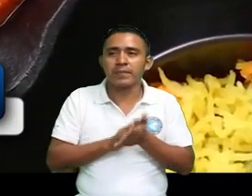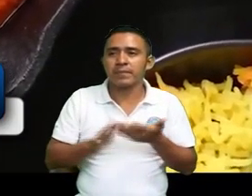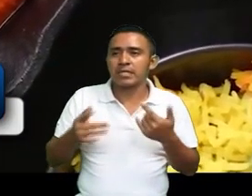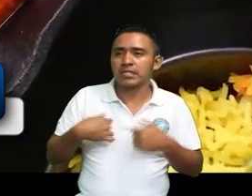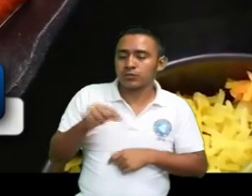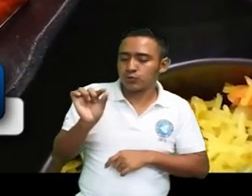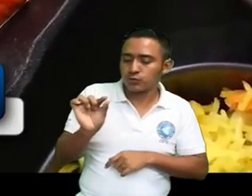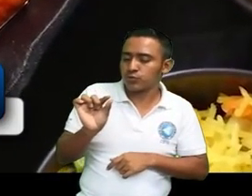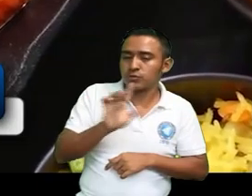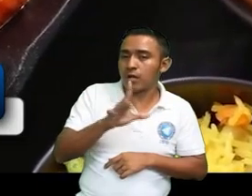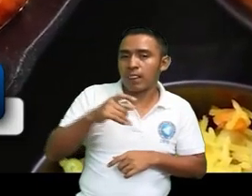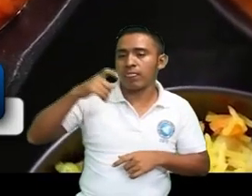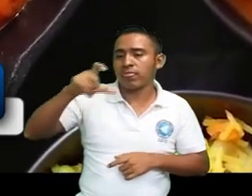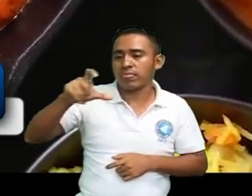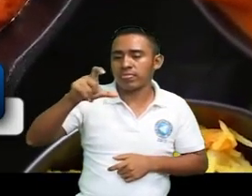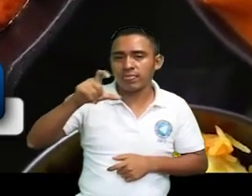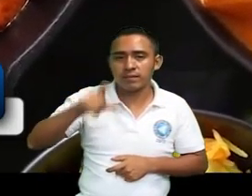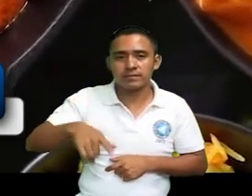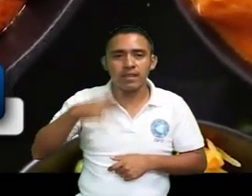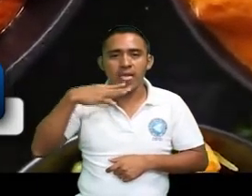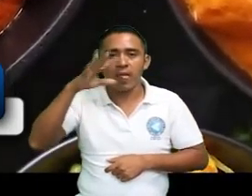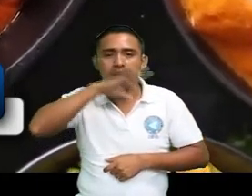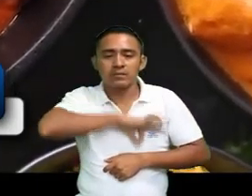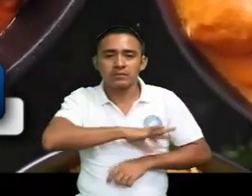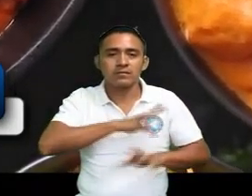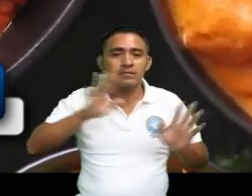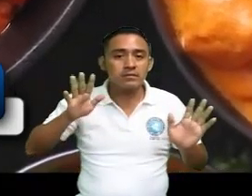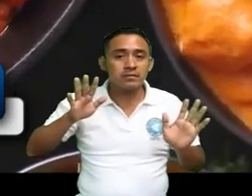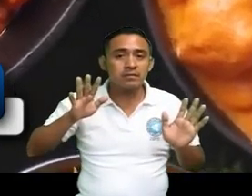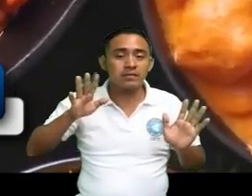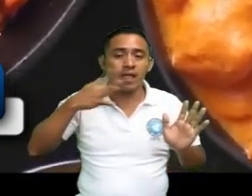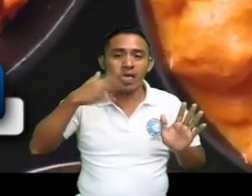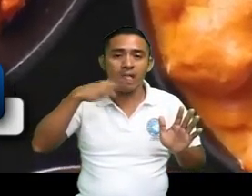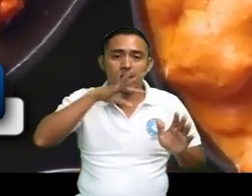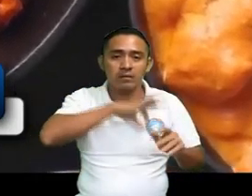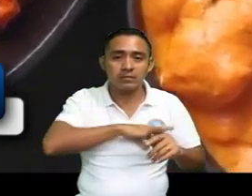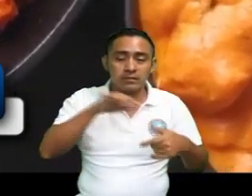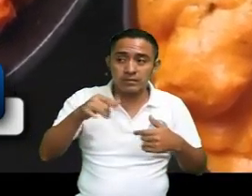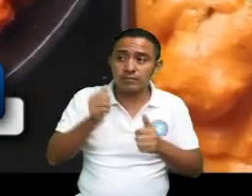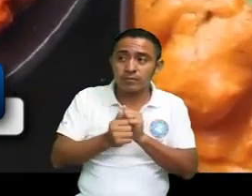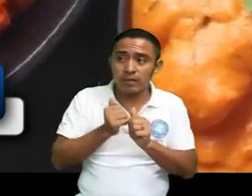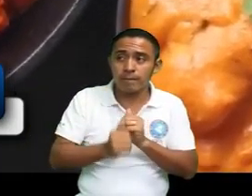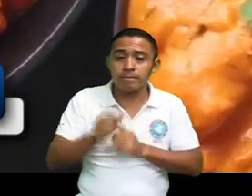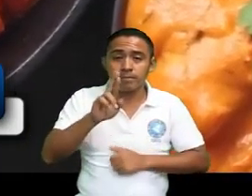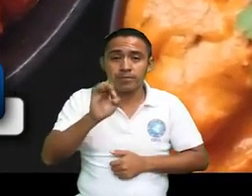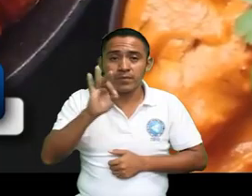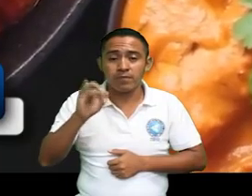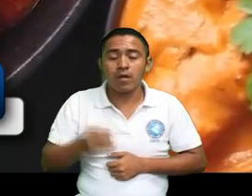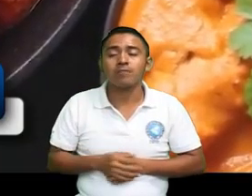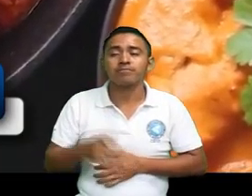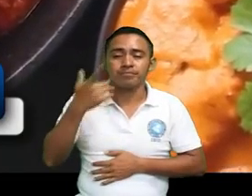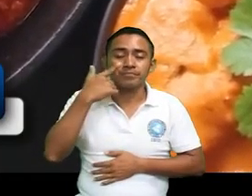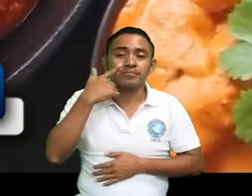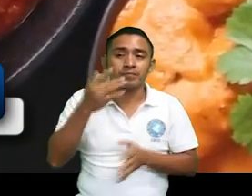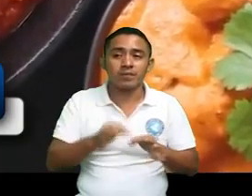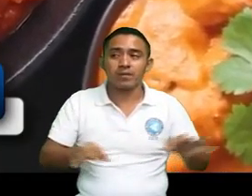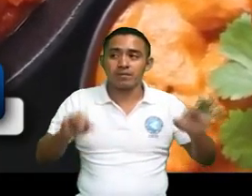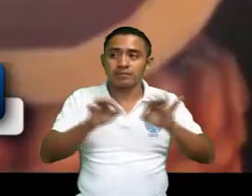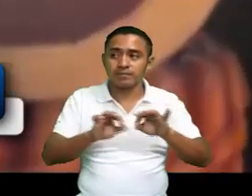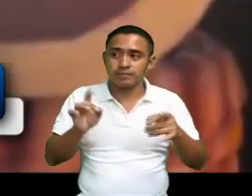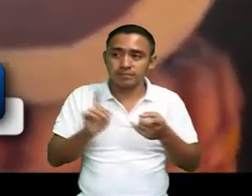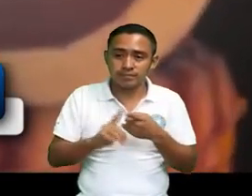aquellos chilitos chiquitos, sino son un chile de este tamaño. Eso también provoca reflujo gastroso. Es que hay dos cosas importantes. El